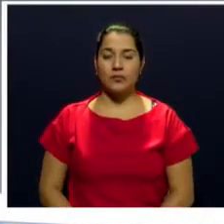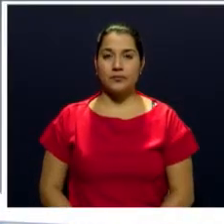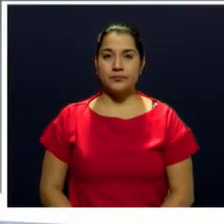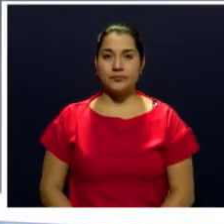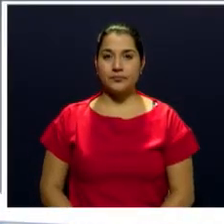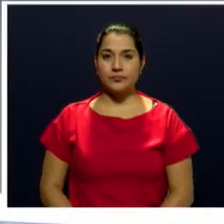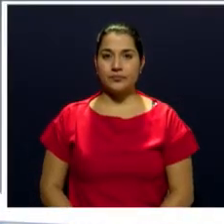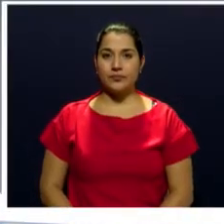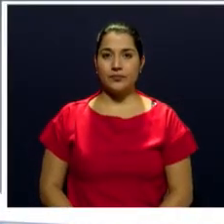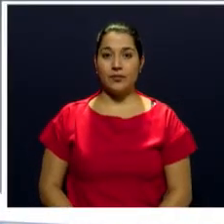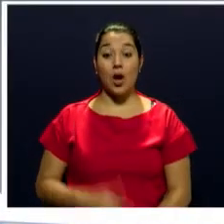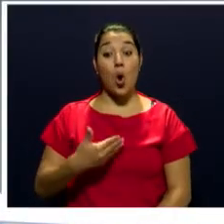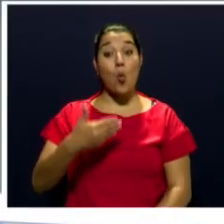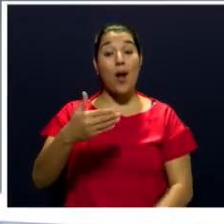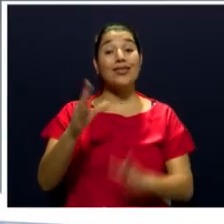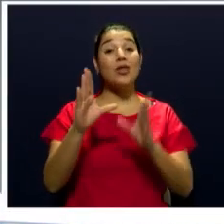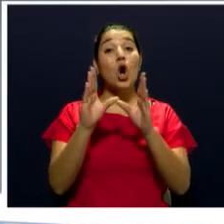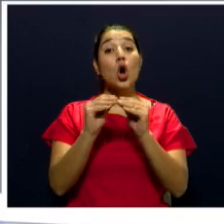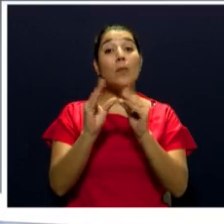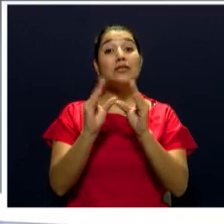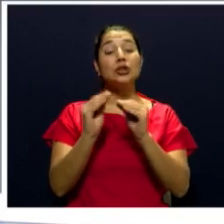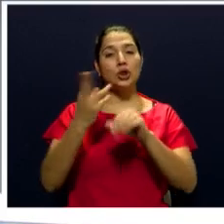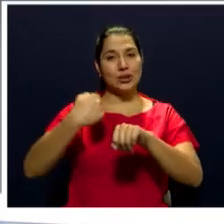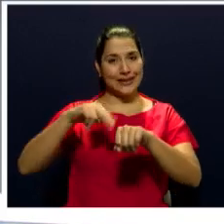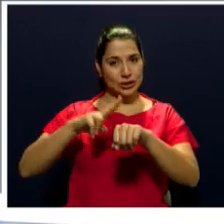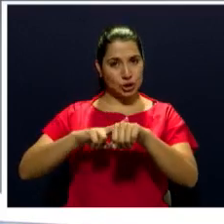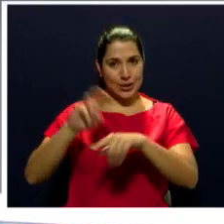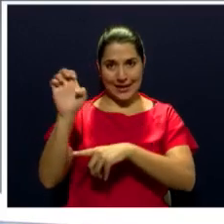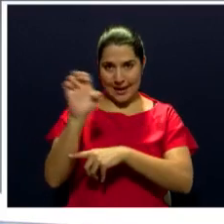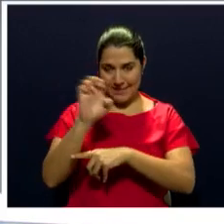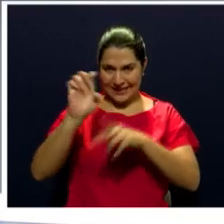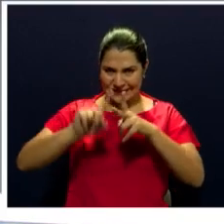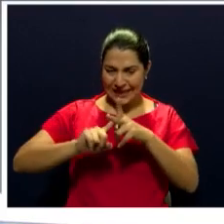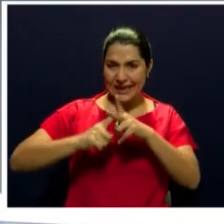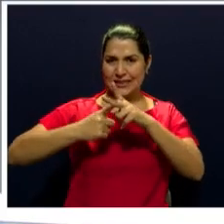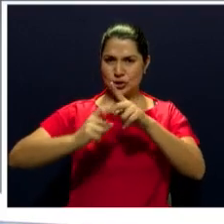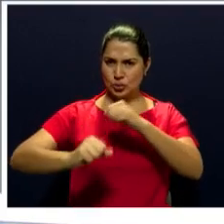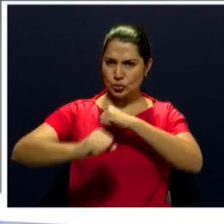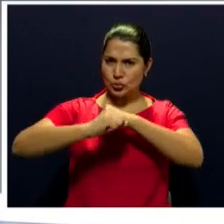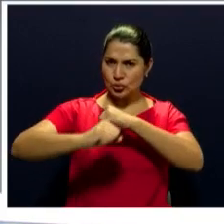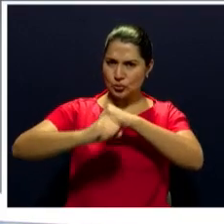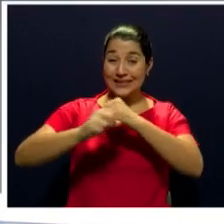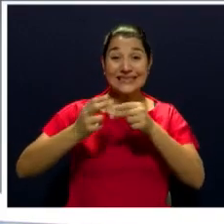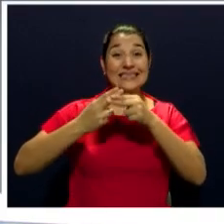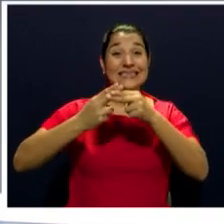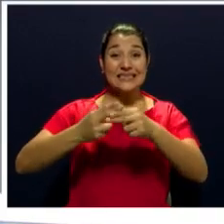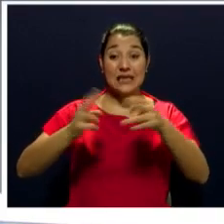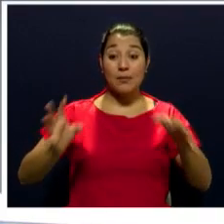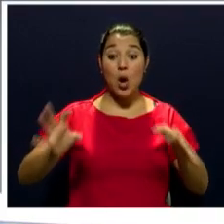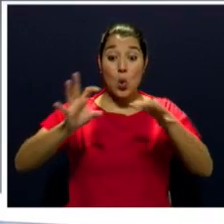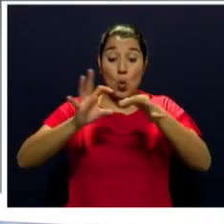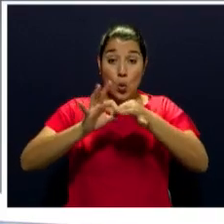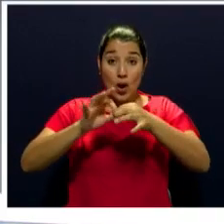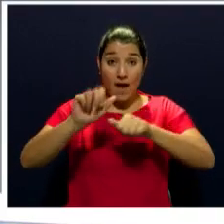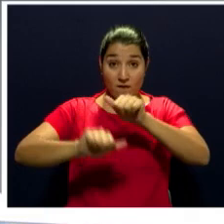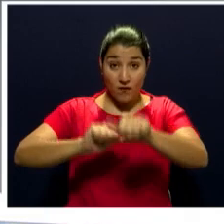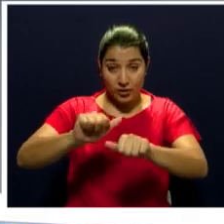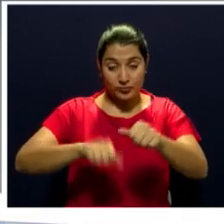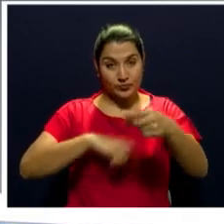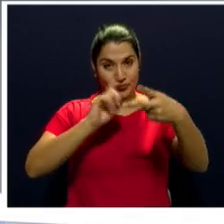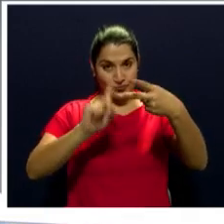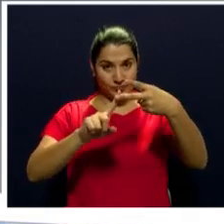Y desde que la Comisión Nacional de Emergencias inició las campañas Enlace de Esfuerzos y Con Vos Podemos, más